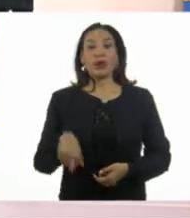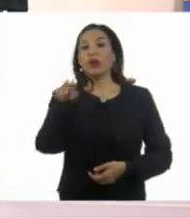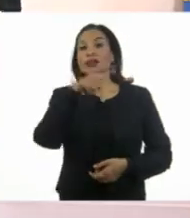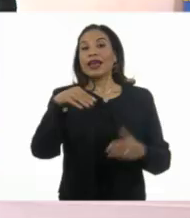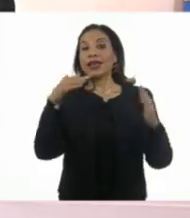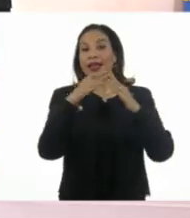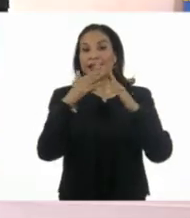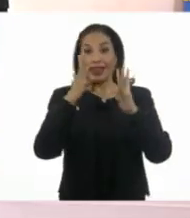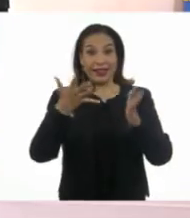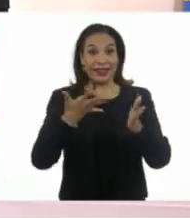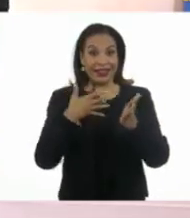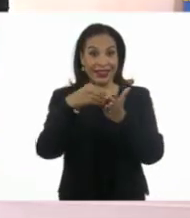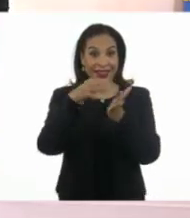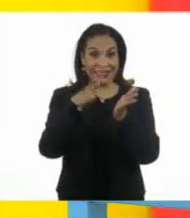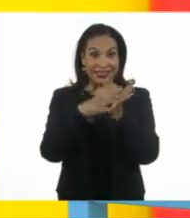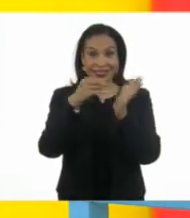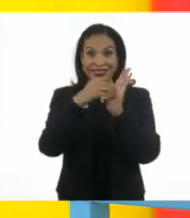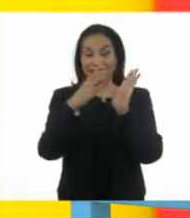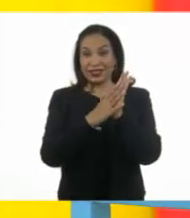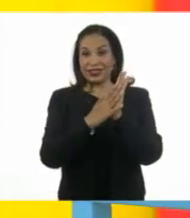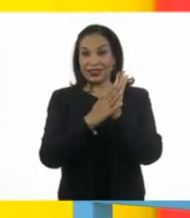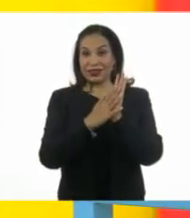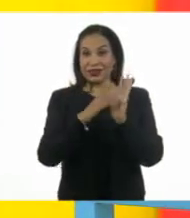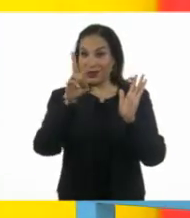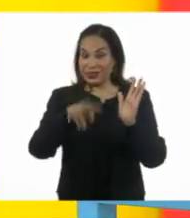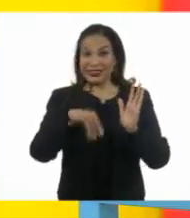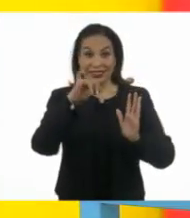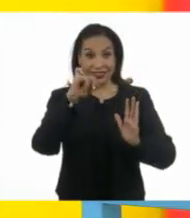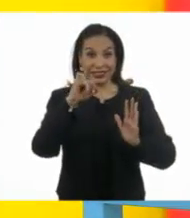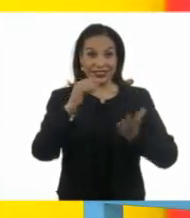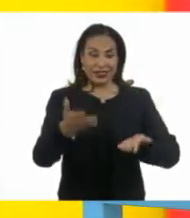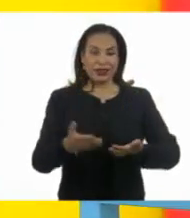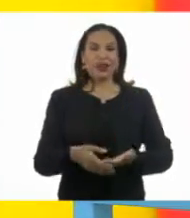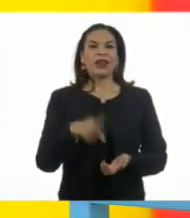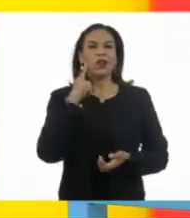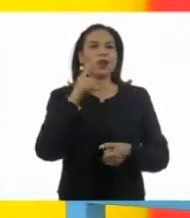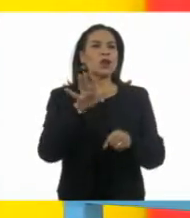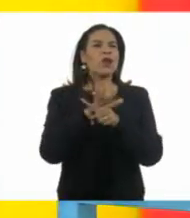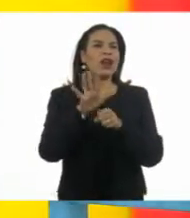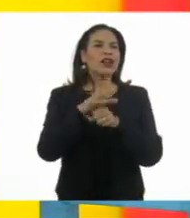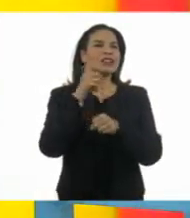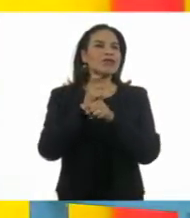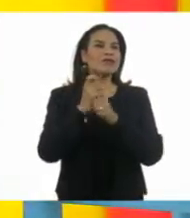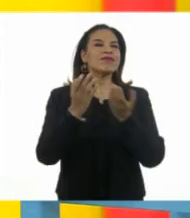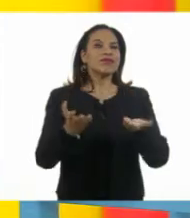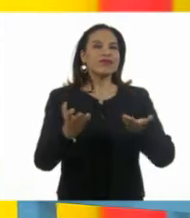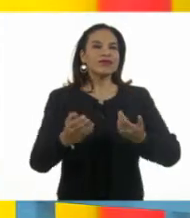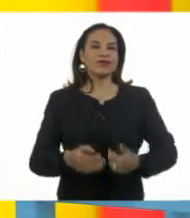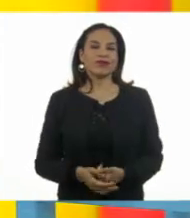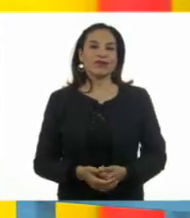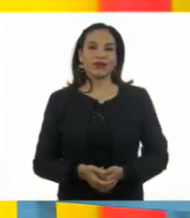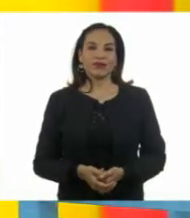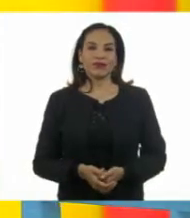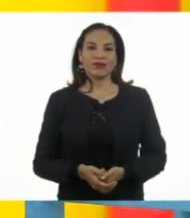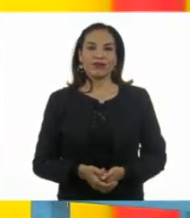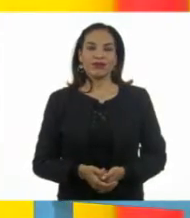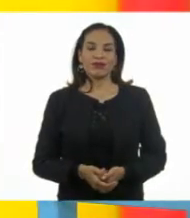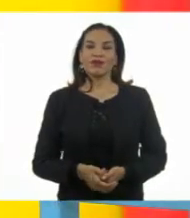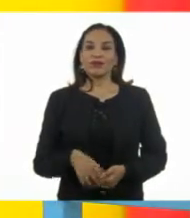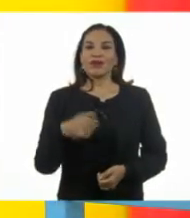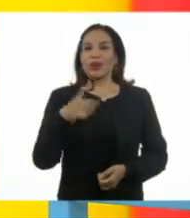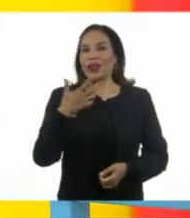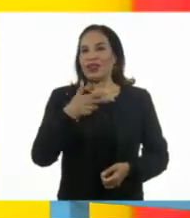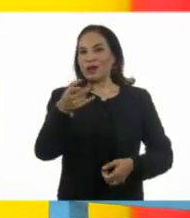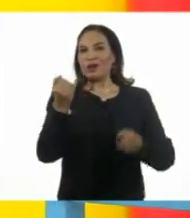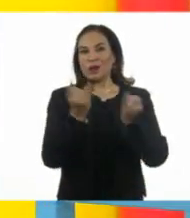Ustedes en casa ya las tienen, ¿verdad? ¿Sí? A ver, ¿cuál es la primera? Dímela, dímela. Yo